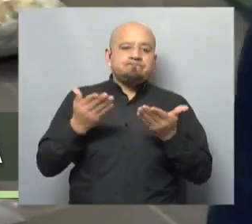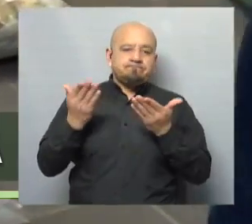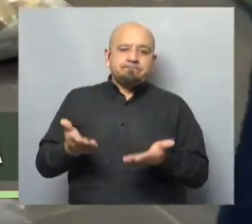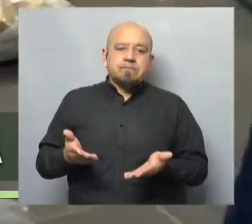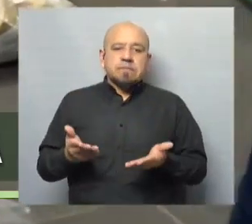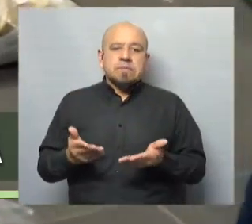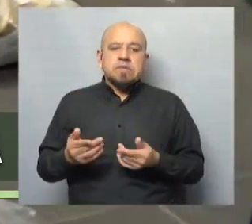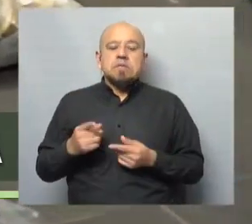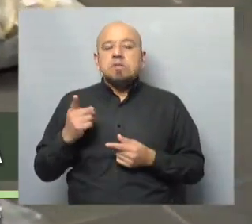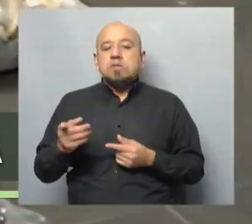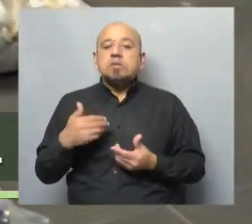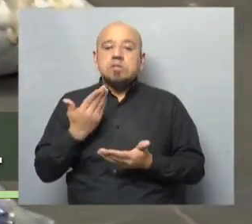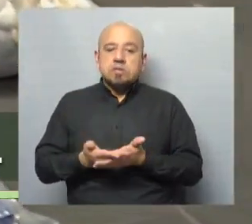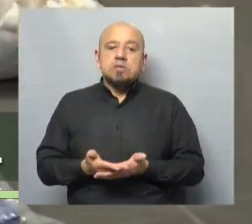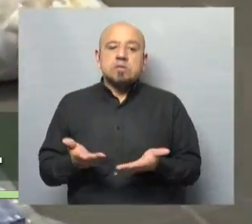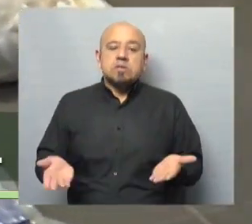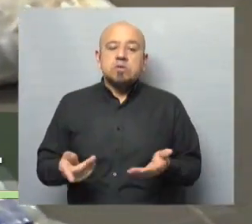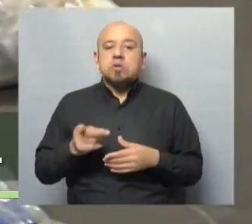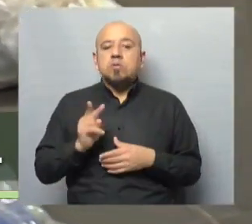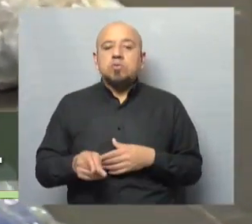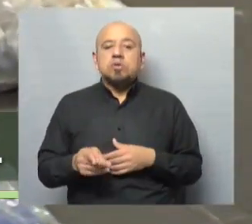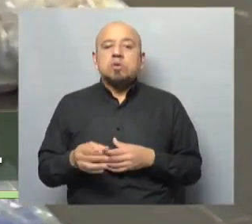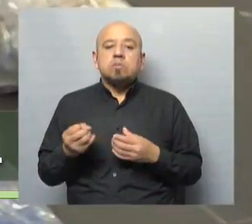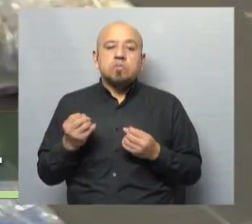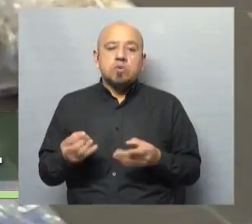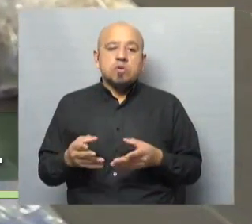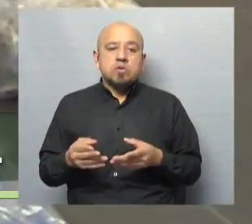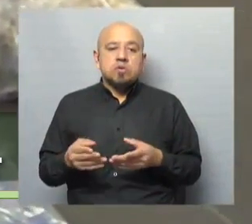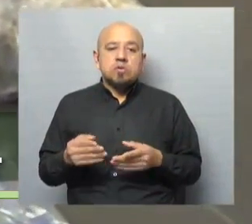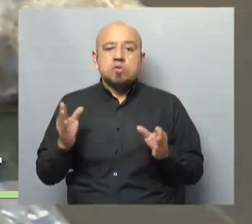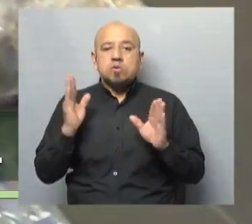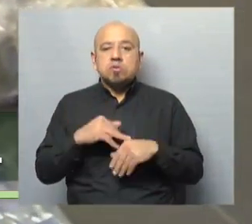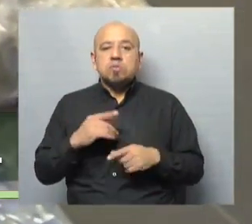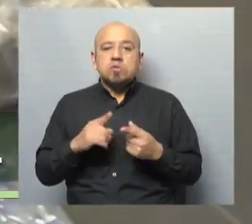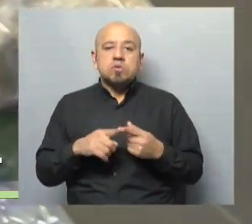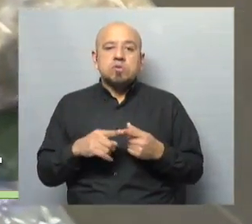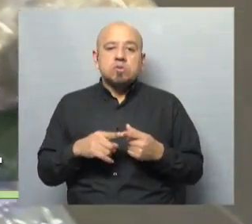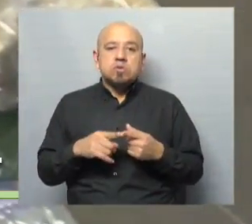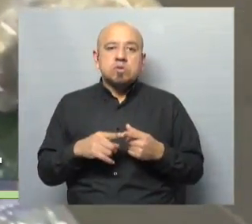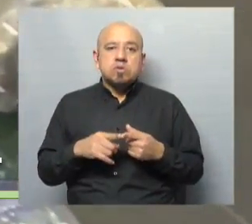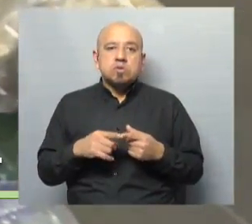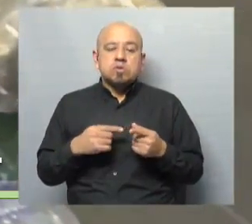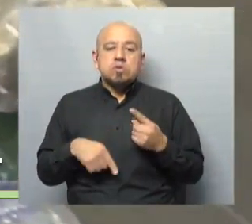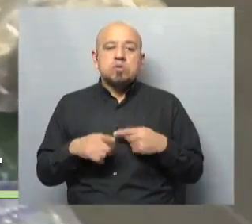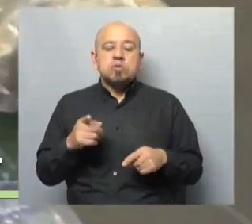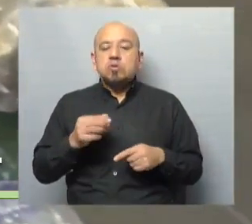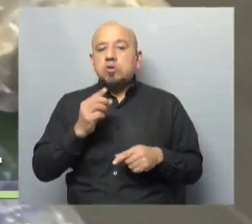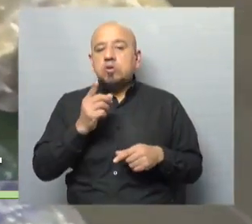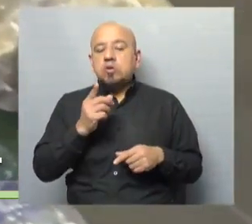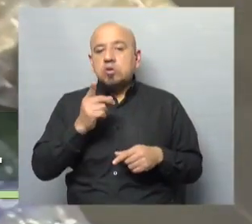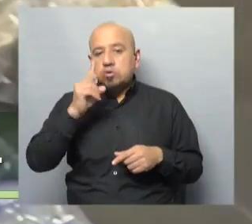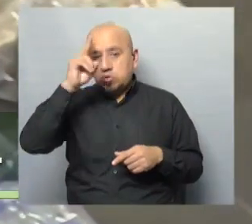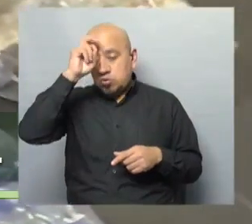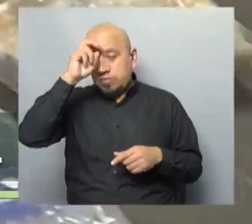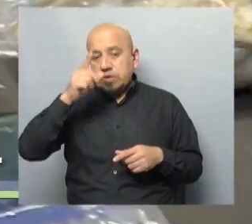de que él haya presentado la denuncia por considerar que no podía haberse atendido en el hospital policial pero